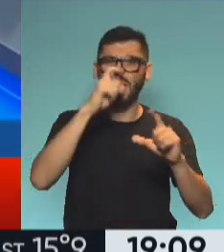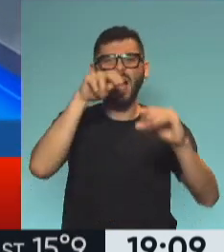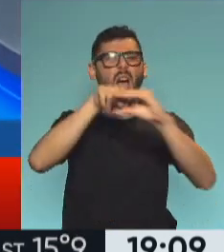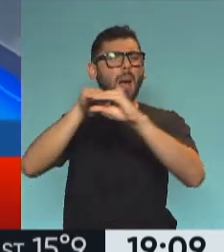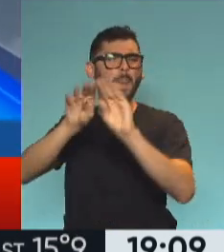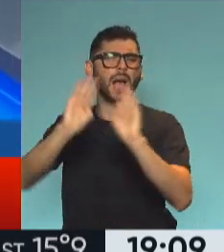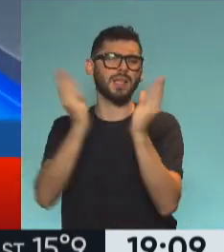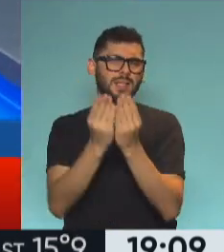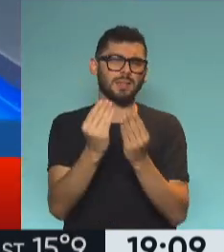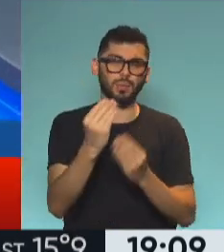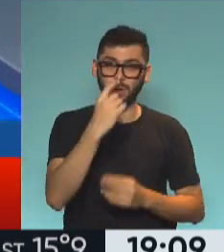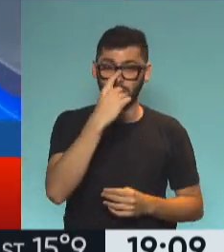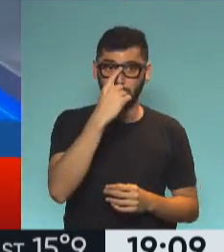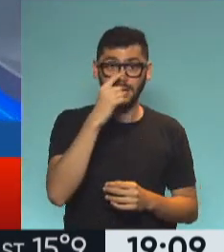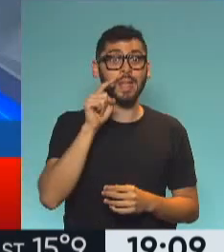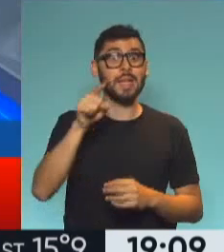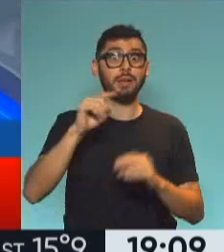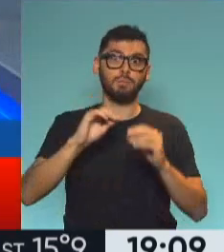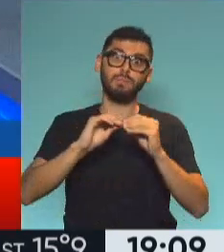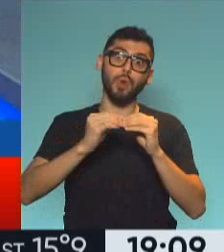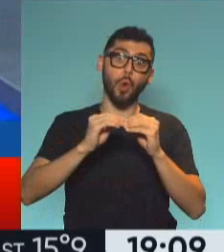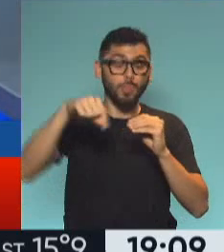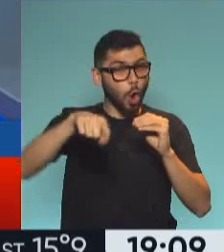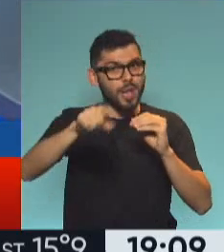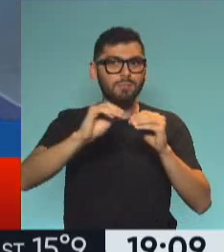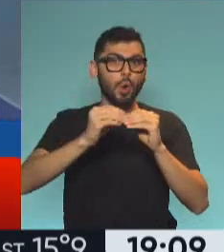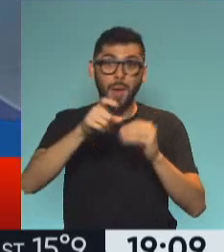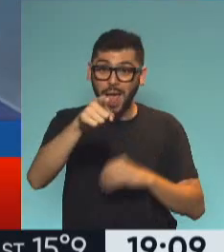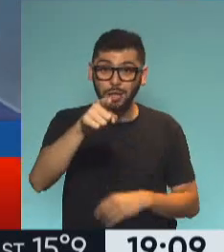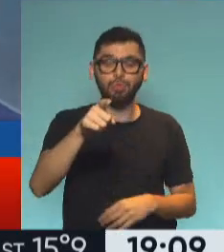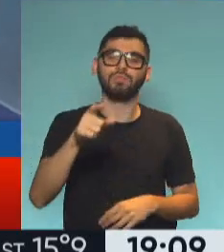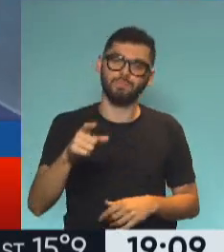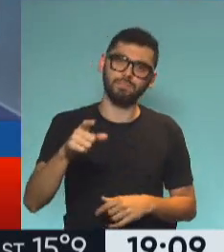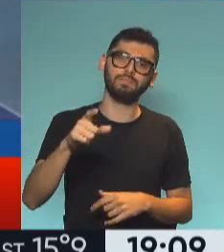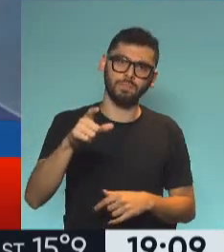ese... le diría que es el problema fundamental hoy en día. Esto. Fíjese,